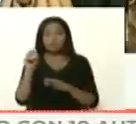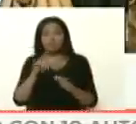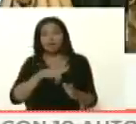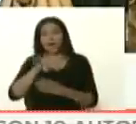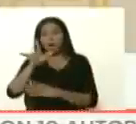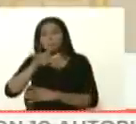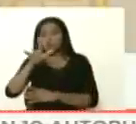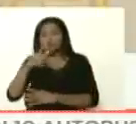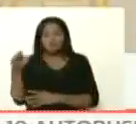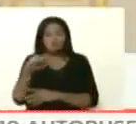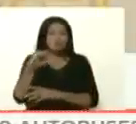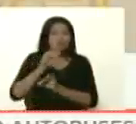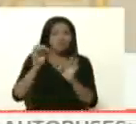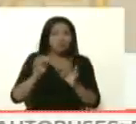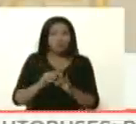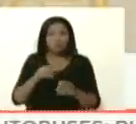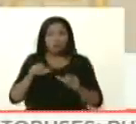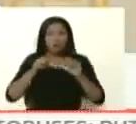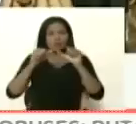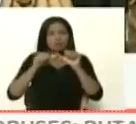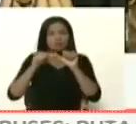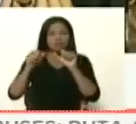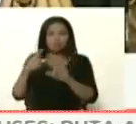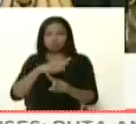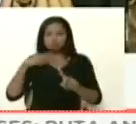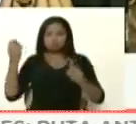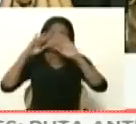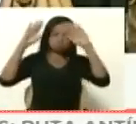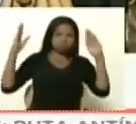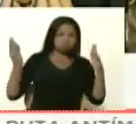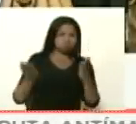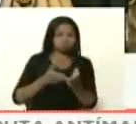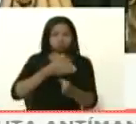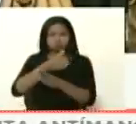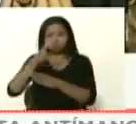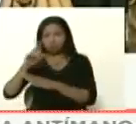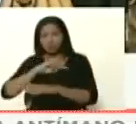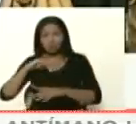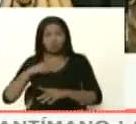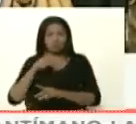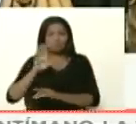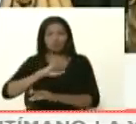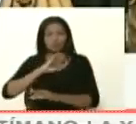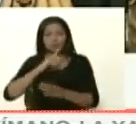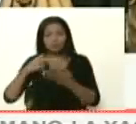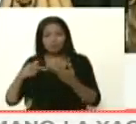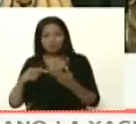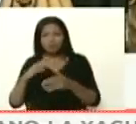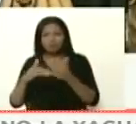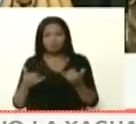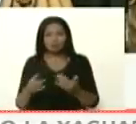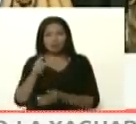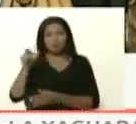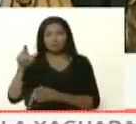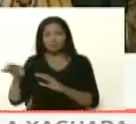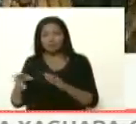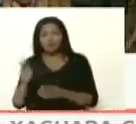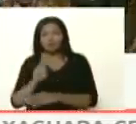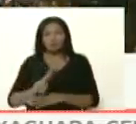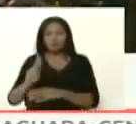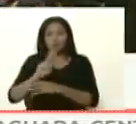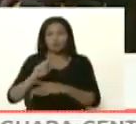aeronaves y vamos a seguir circulando por el mundo, llevando a nuestros pasajeros, llevando a la gente, a nuestros